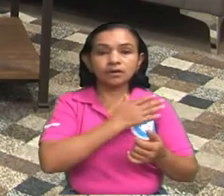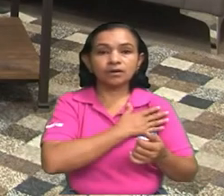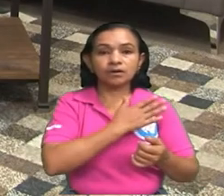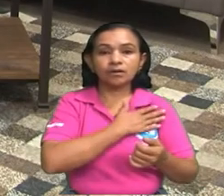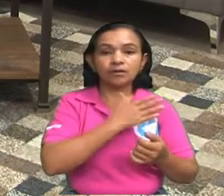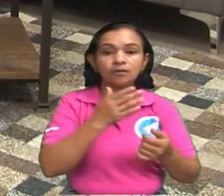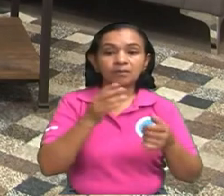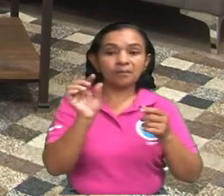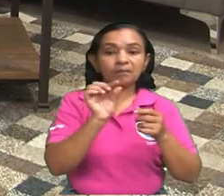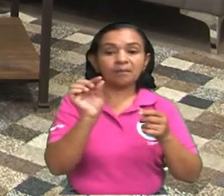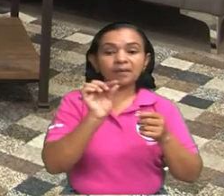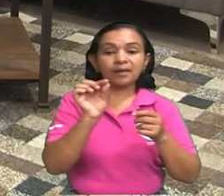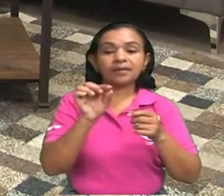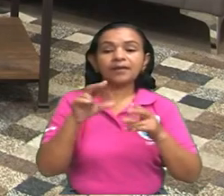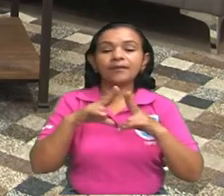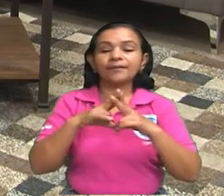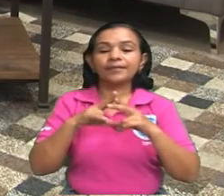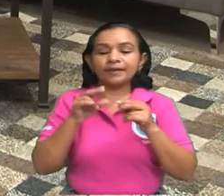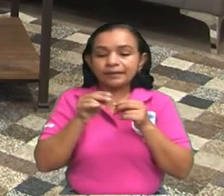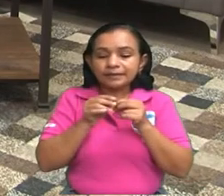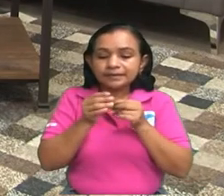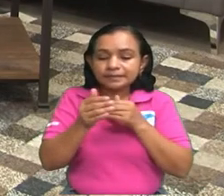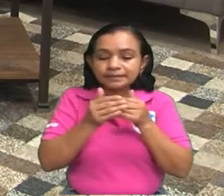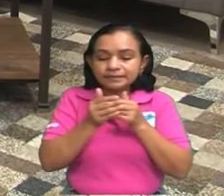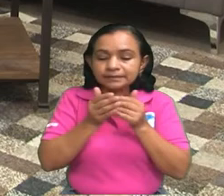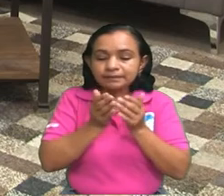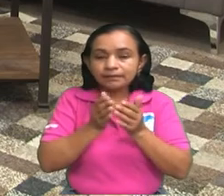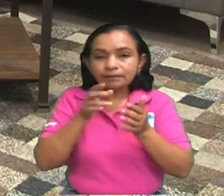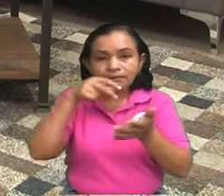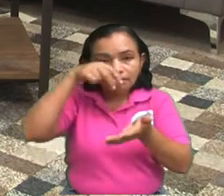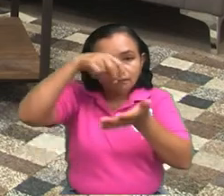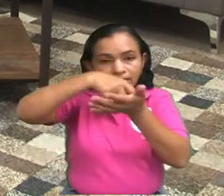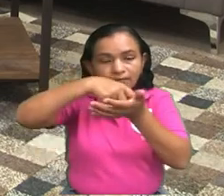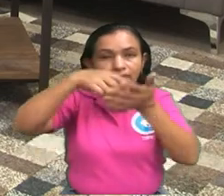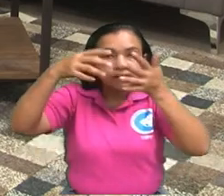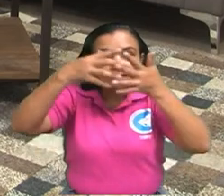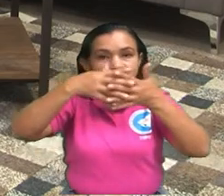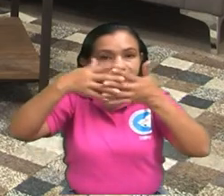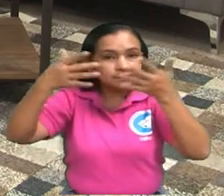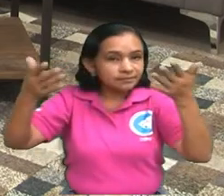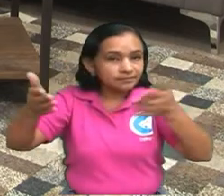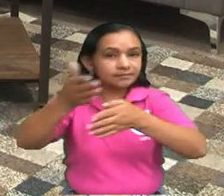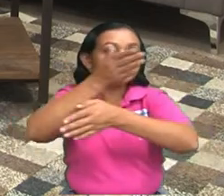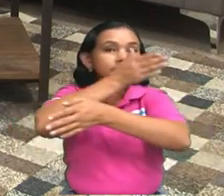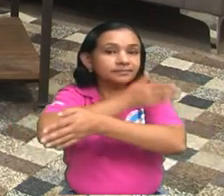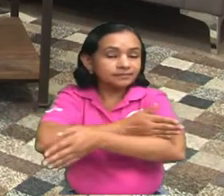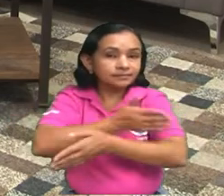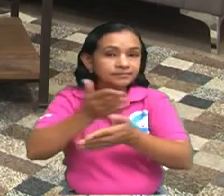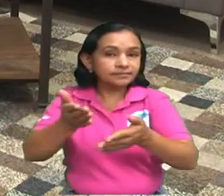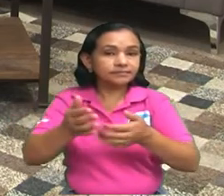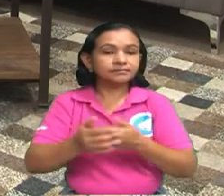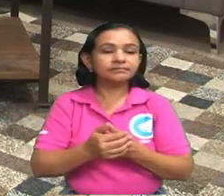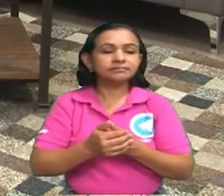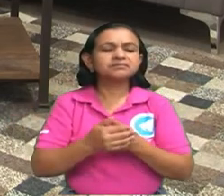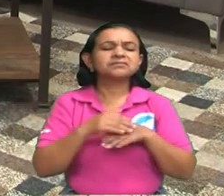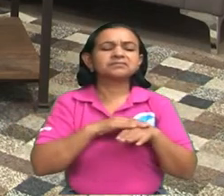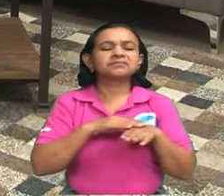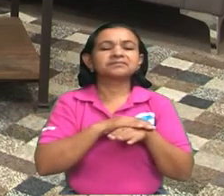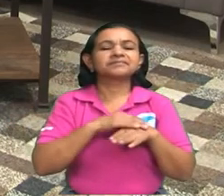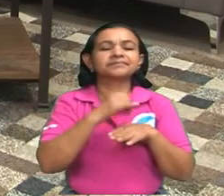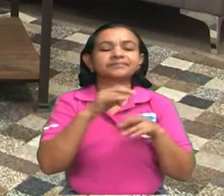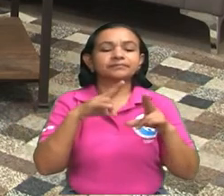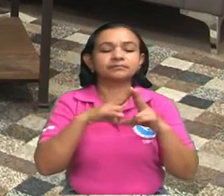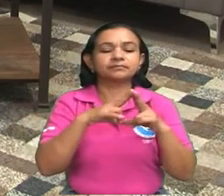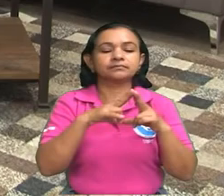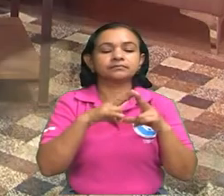Somoza prestado al y arrodillado ante el imperio, que se prestó para que de